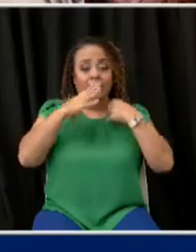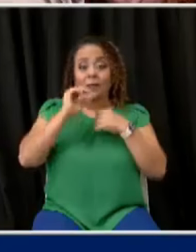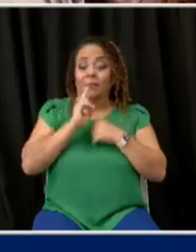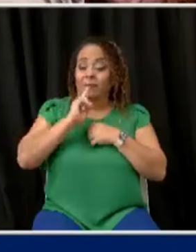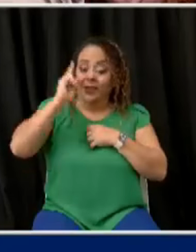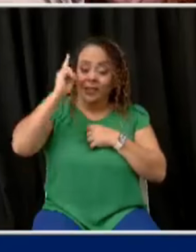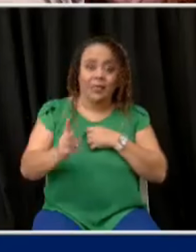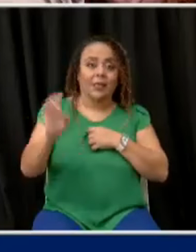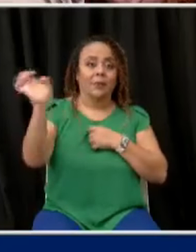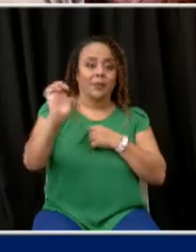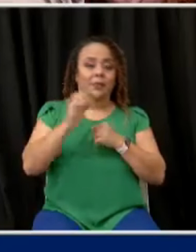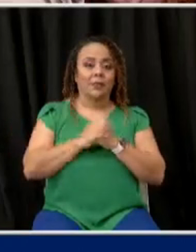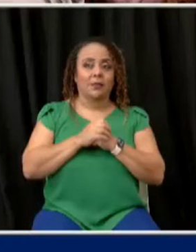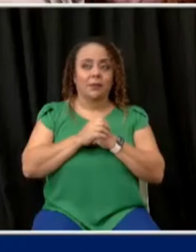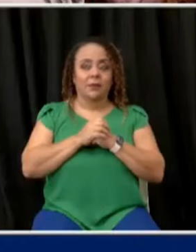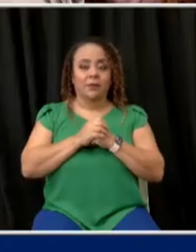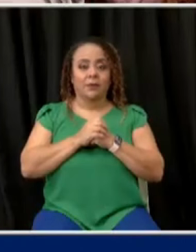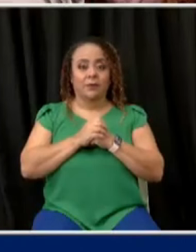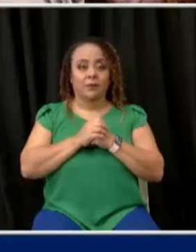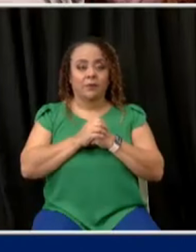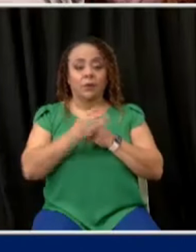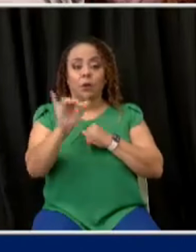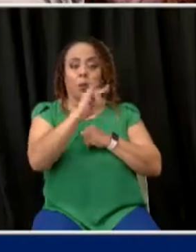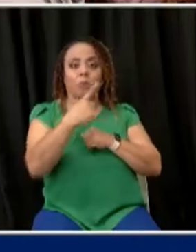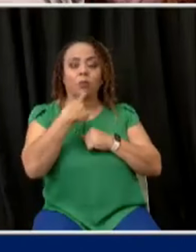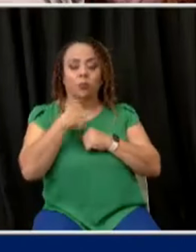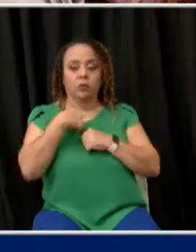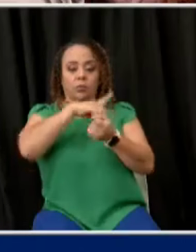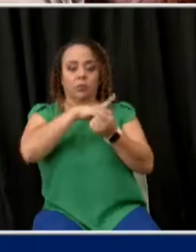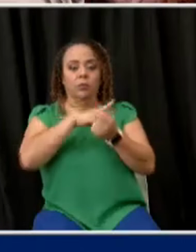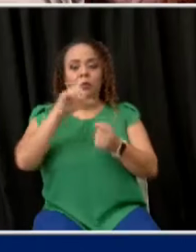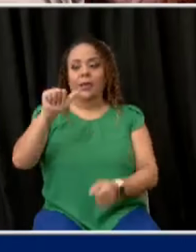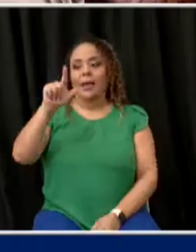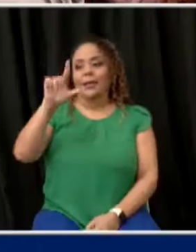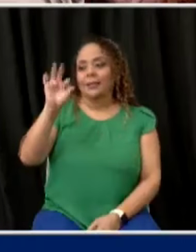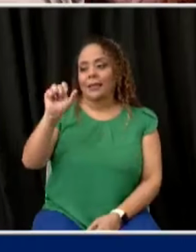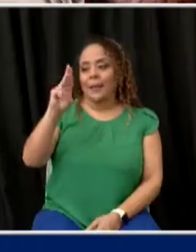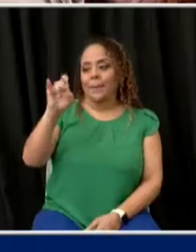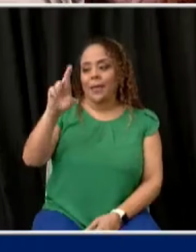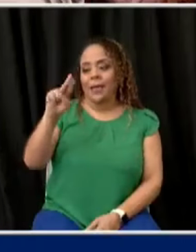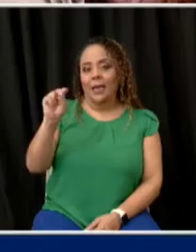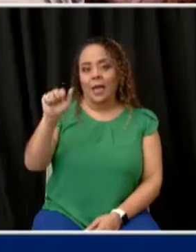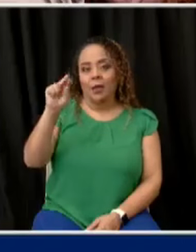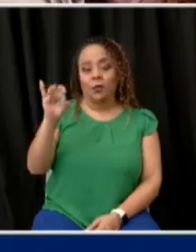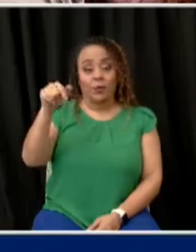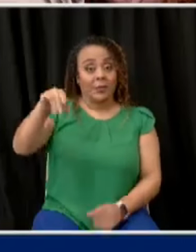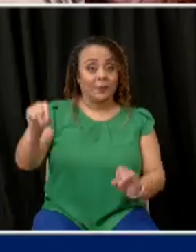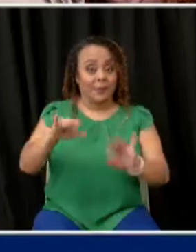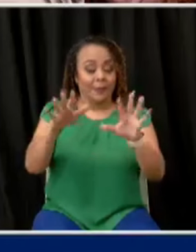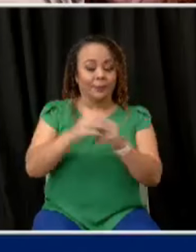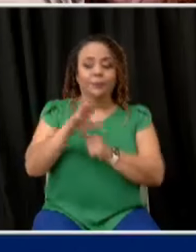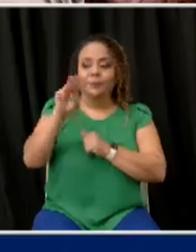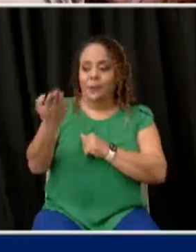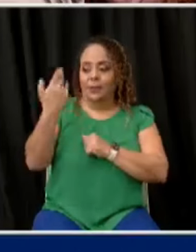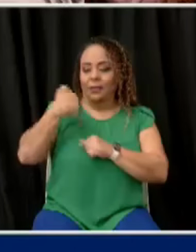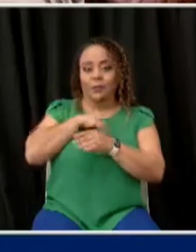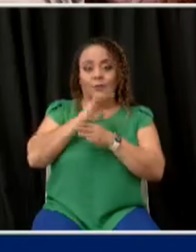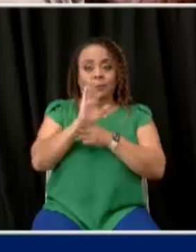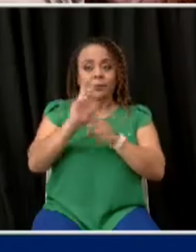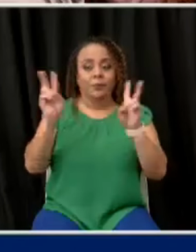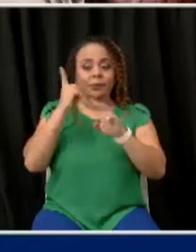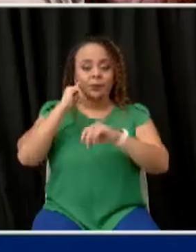verdadera emergencia, de acuerdo a lo que nos está diciendo el doctor Altamirano en esta mañana. El día martes que tuvimos la transmisión en vivo